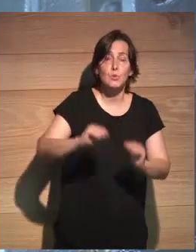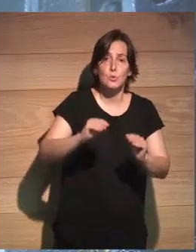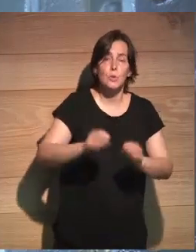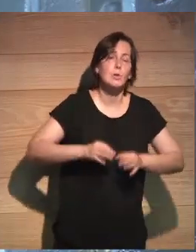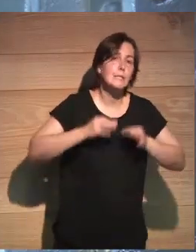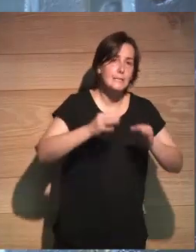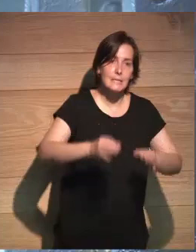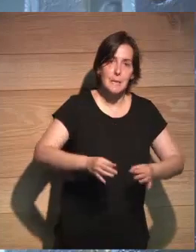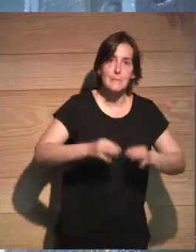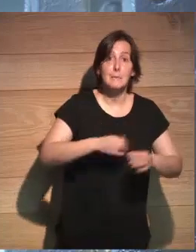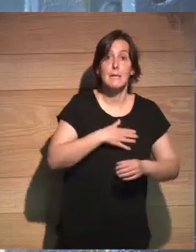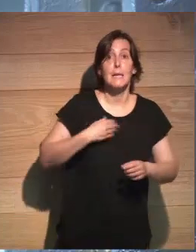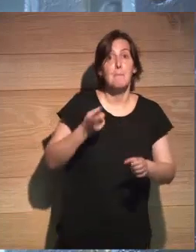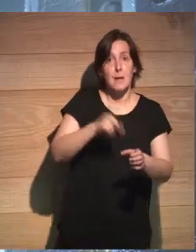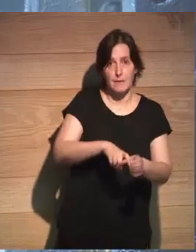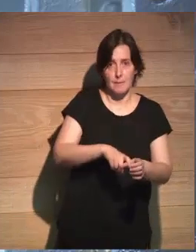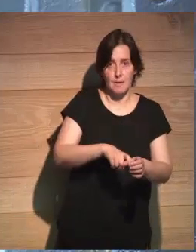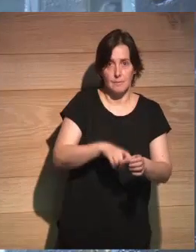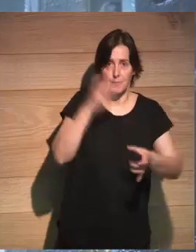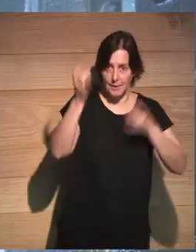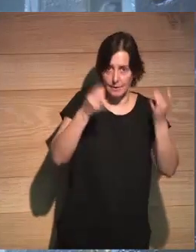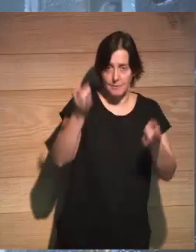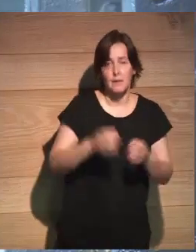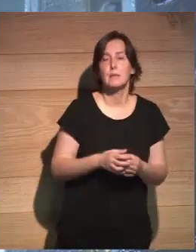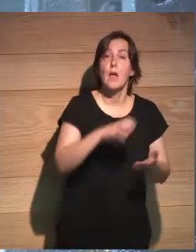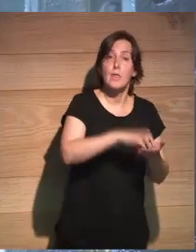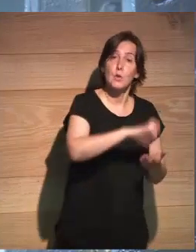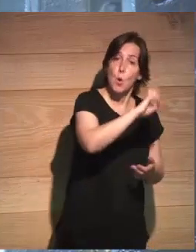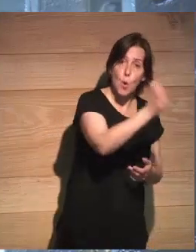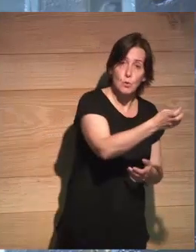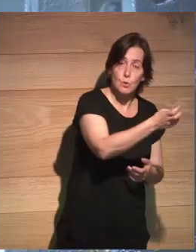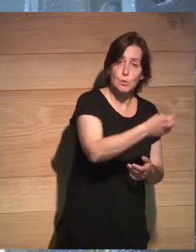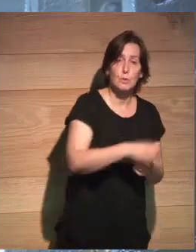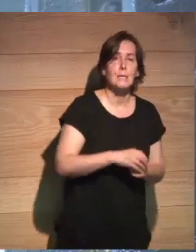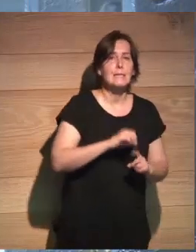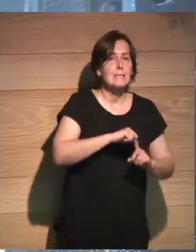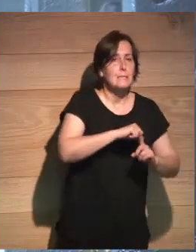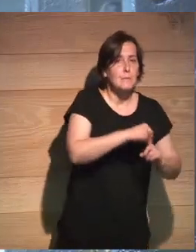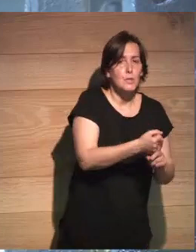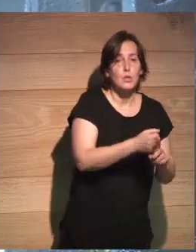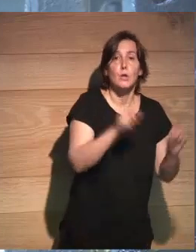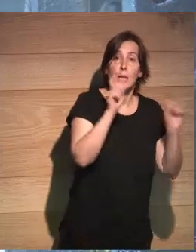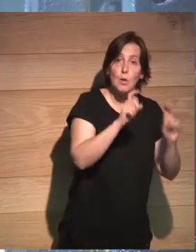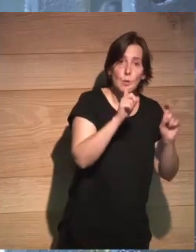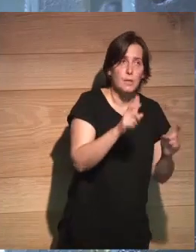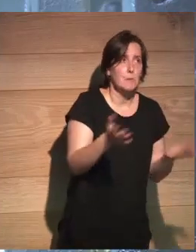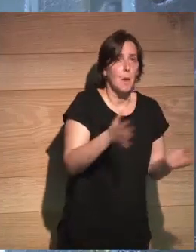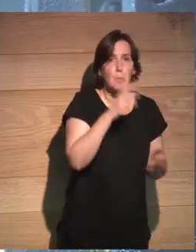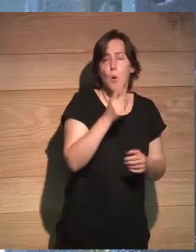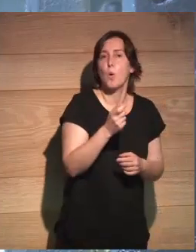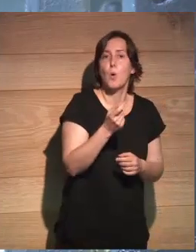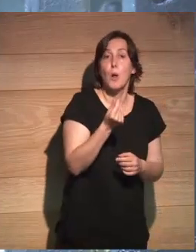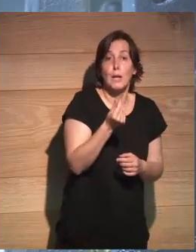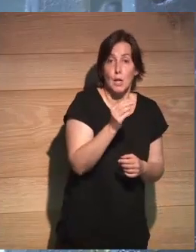van a querer participar y van a optar por estas actividades. Y otros centros, por mayor presión educativa, porque tengan menos recursos,